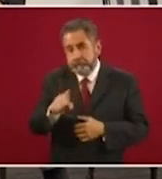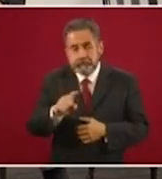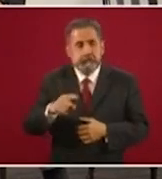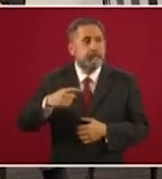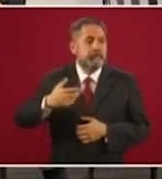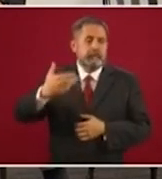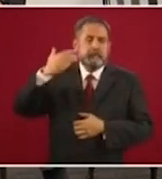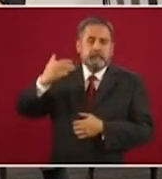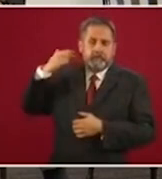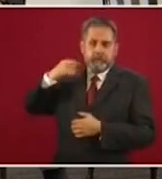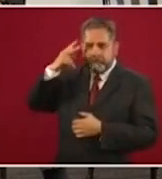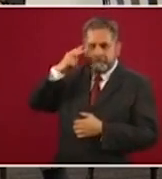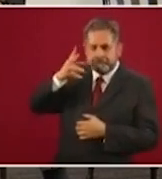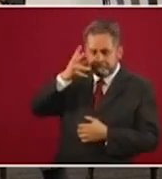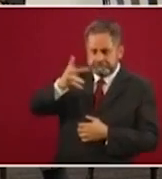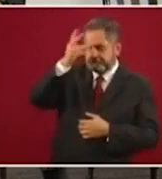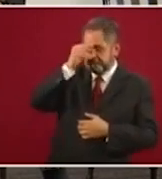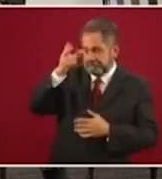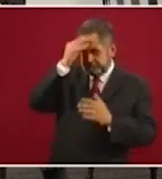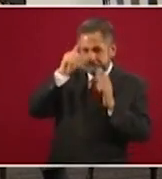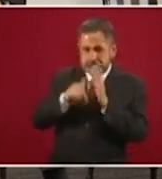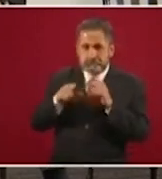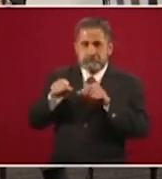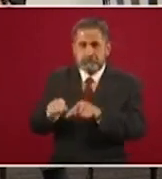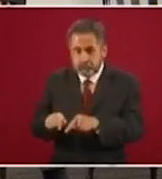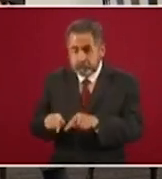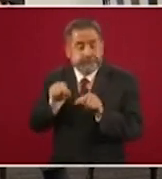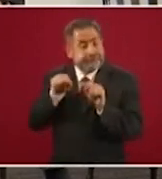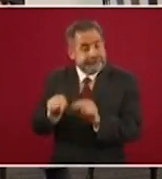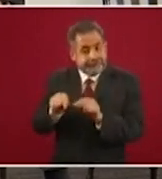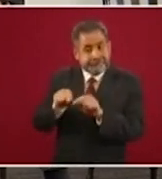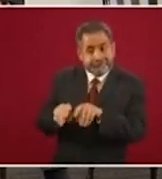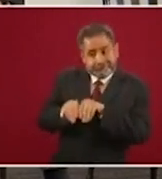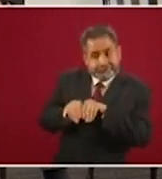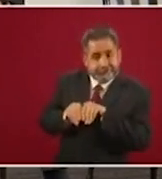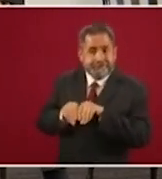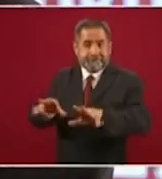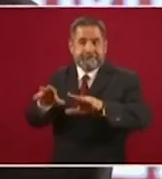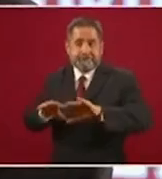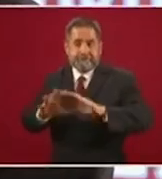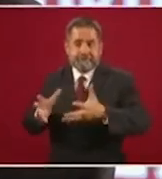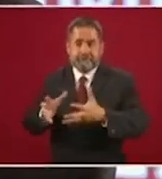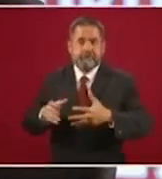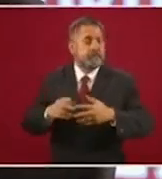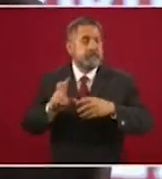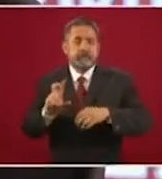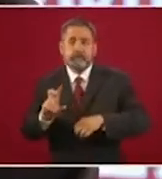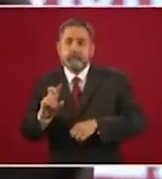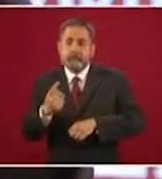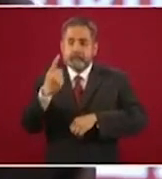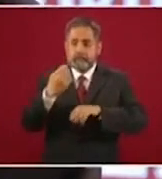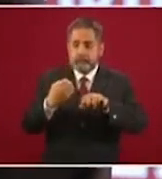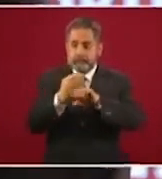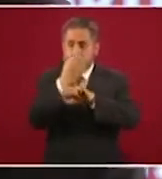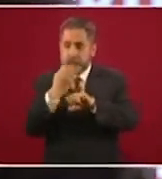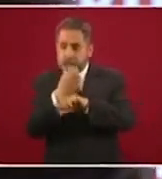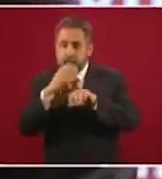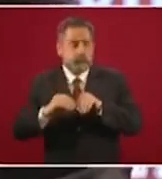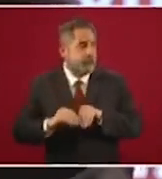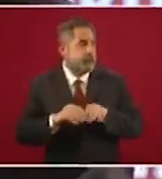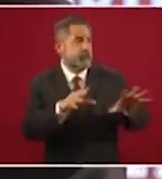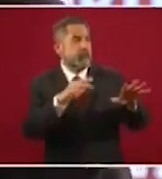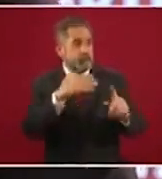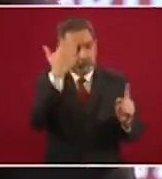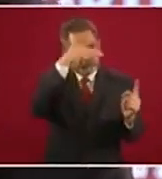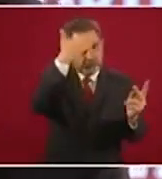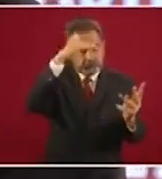aprendido, nos interesa que esta técnica la tengan en todos los 31 laboratorios estatales de salud pública, que lo